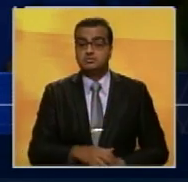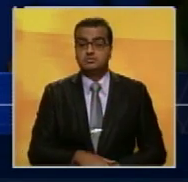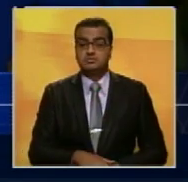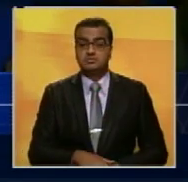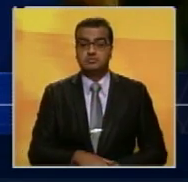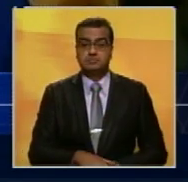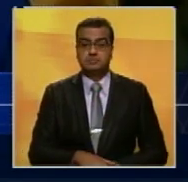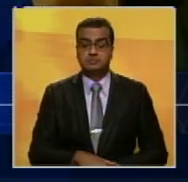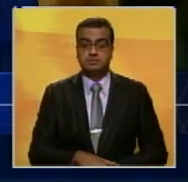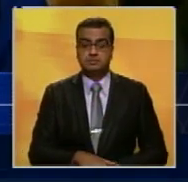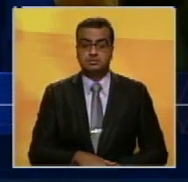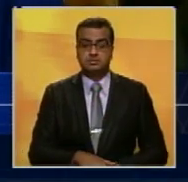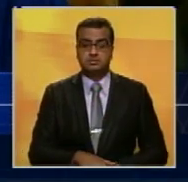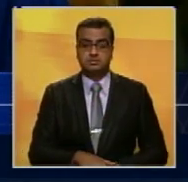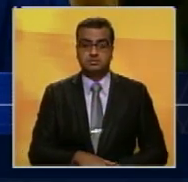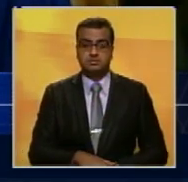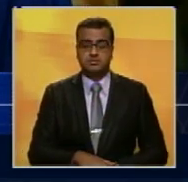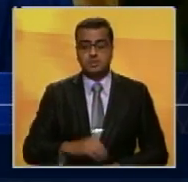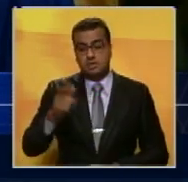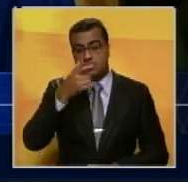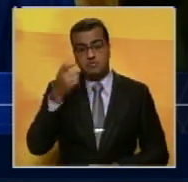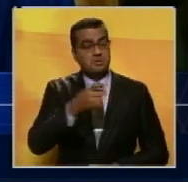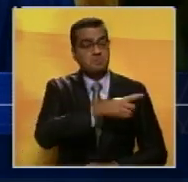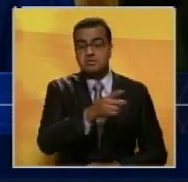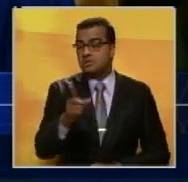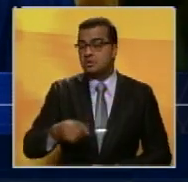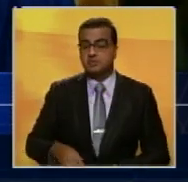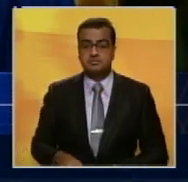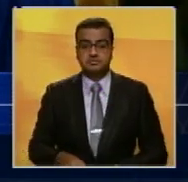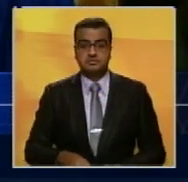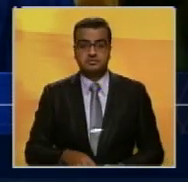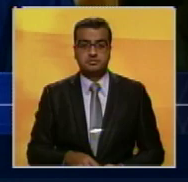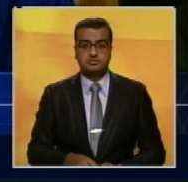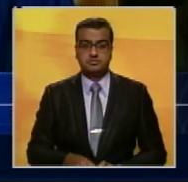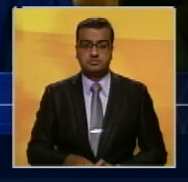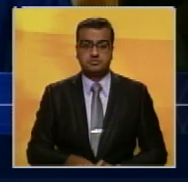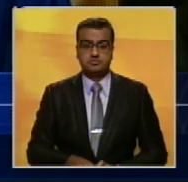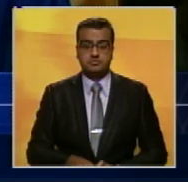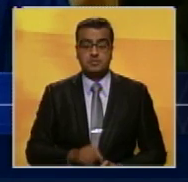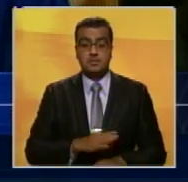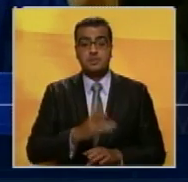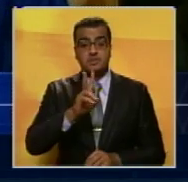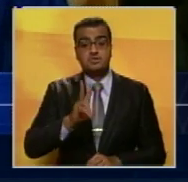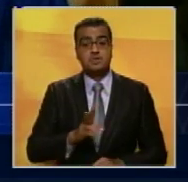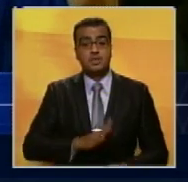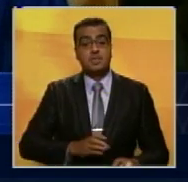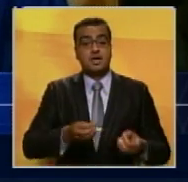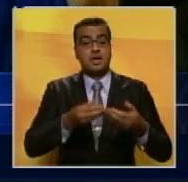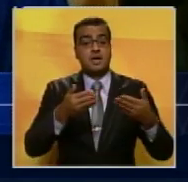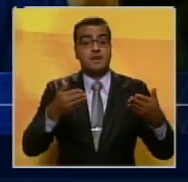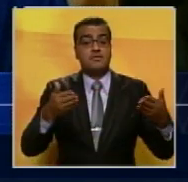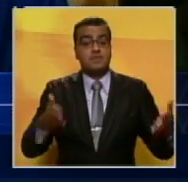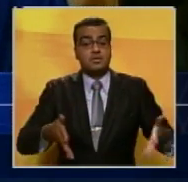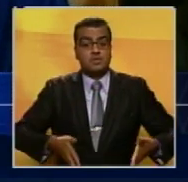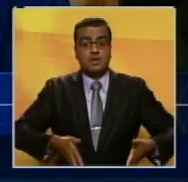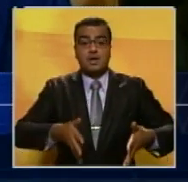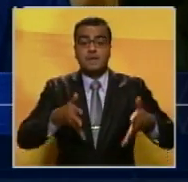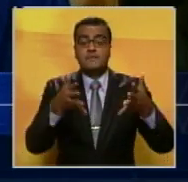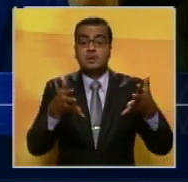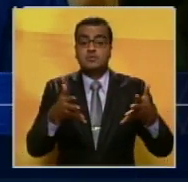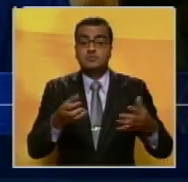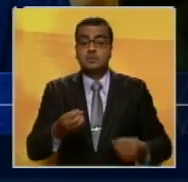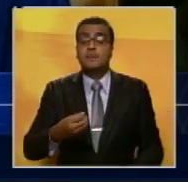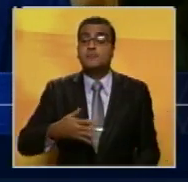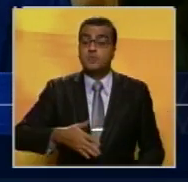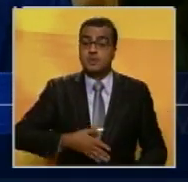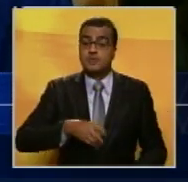funcionarios por allá, en un gobierno por aquí y por allá. Porque Venezuela está abriendo un camino que es